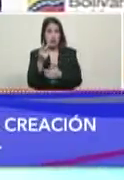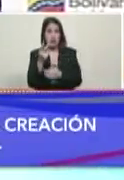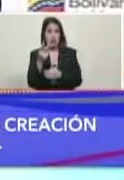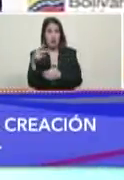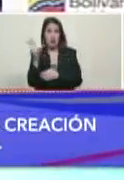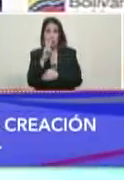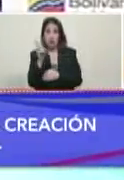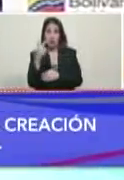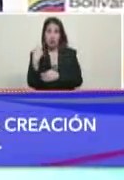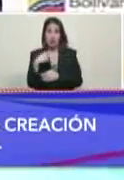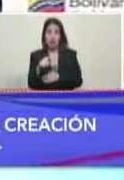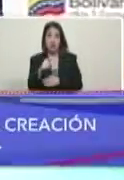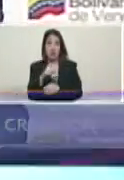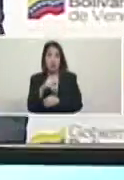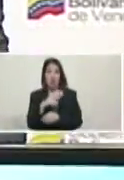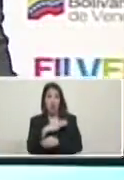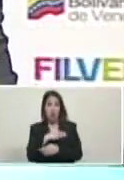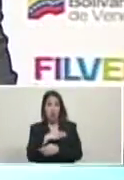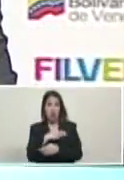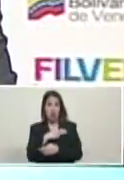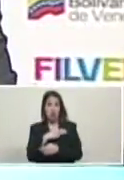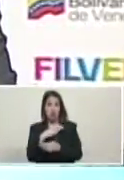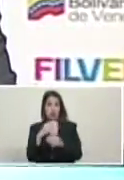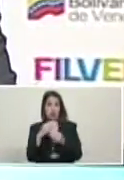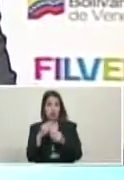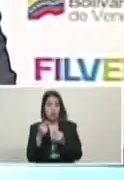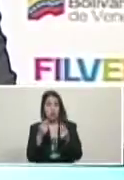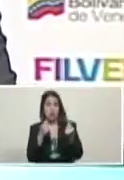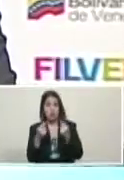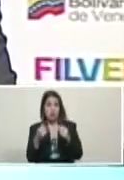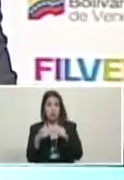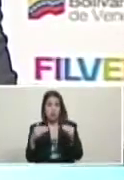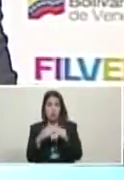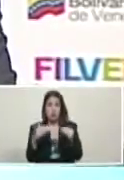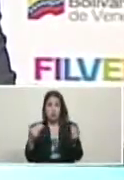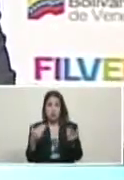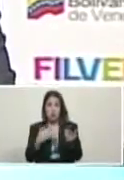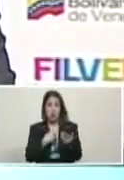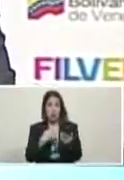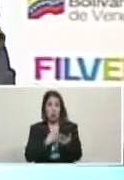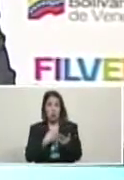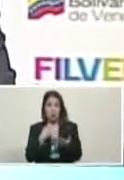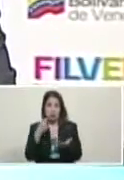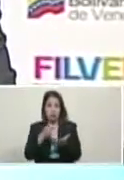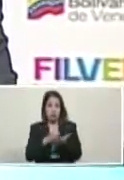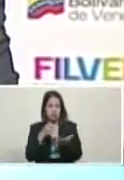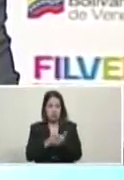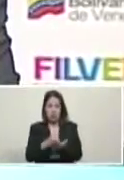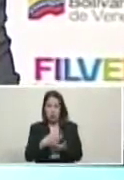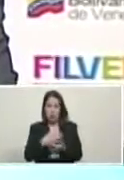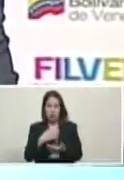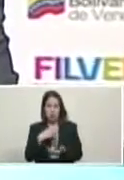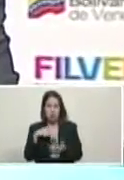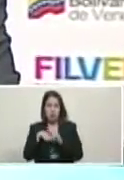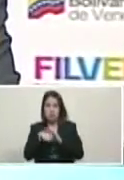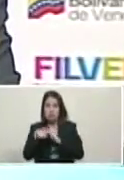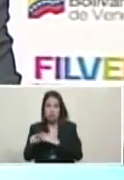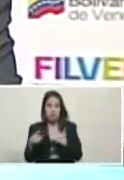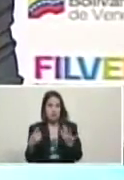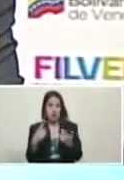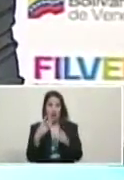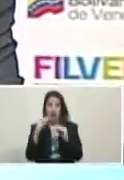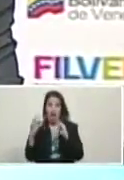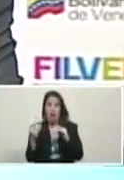dólares y quiere ir a pagar cualquier cosa y no puede. A eso llaman libertad, a eso lo llaman